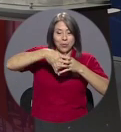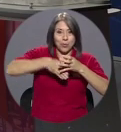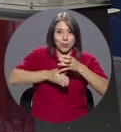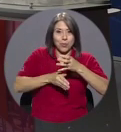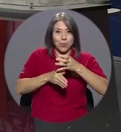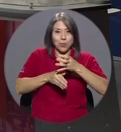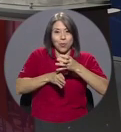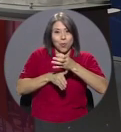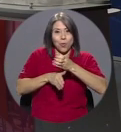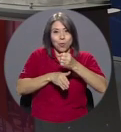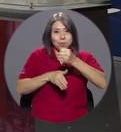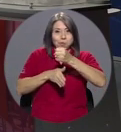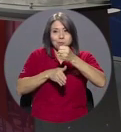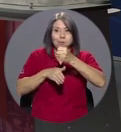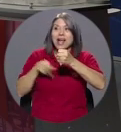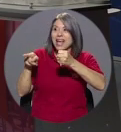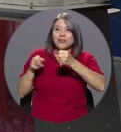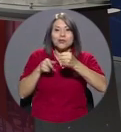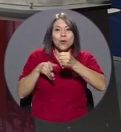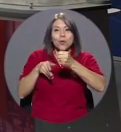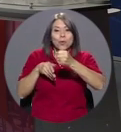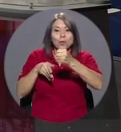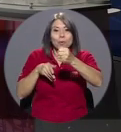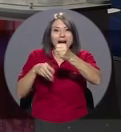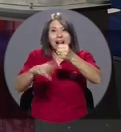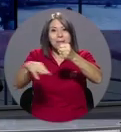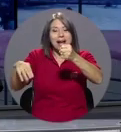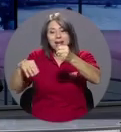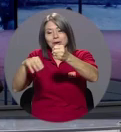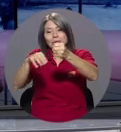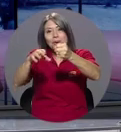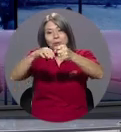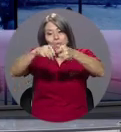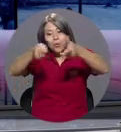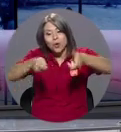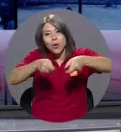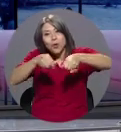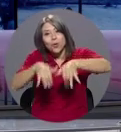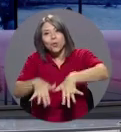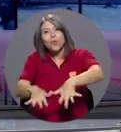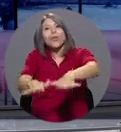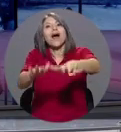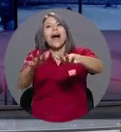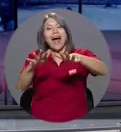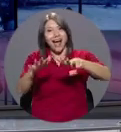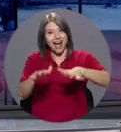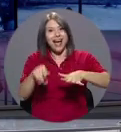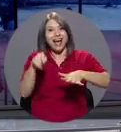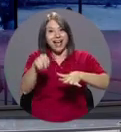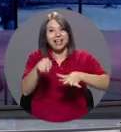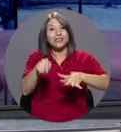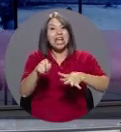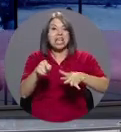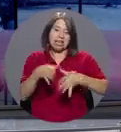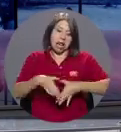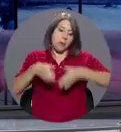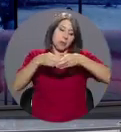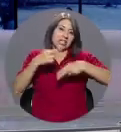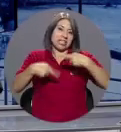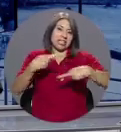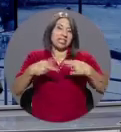mar, los liberan, obviamente la bolsa se recicla, ¿verdad? Y ahí se dan charlas de